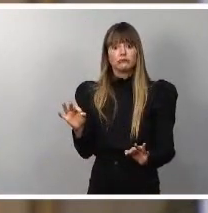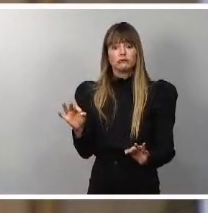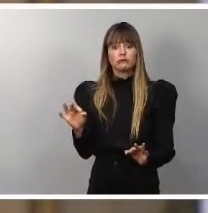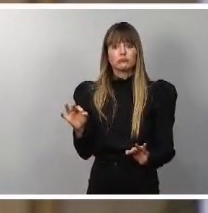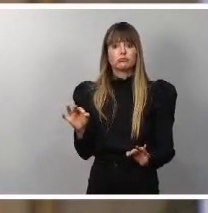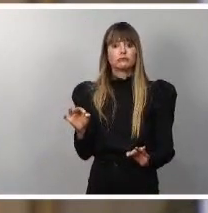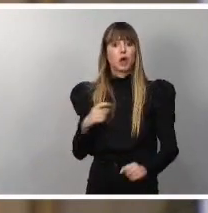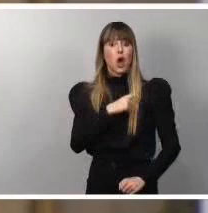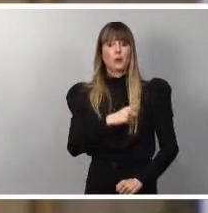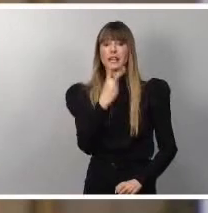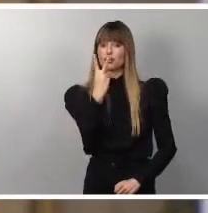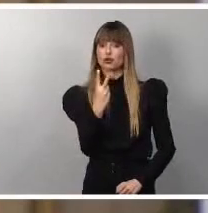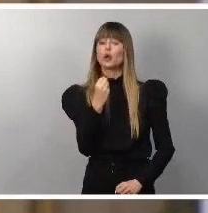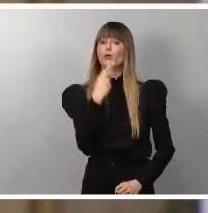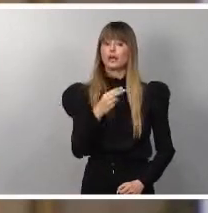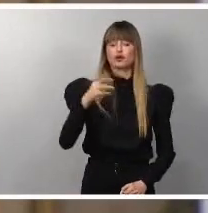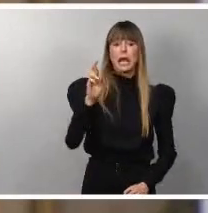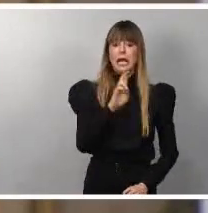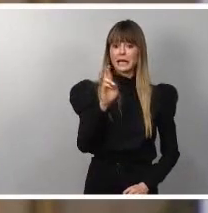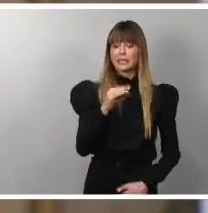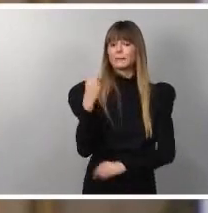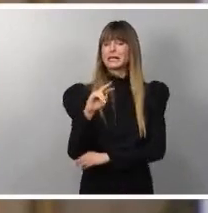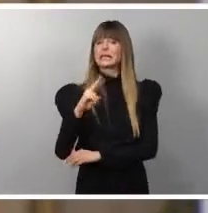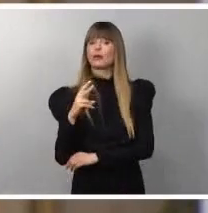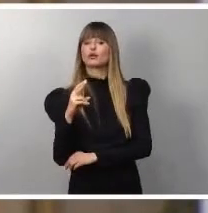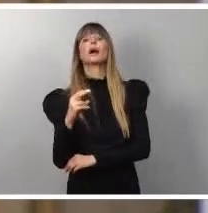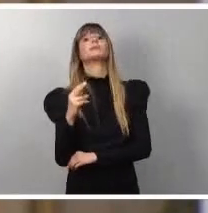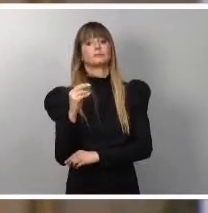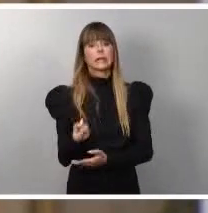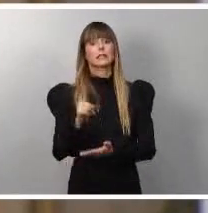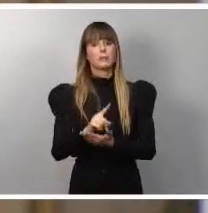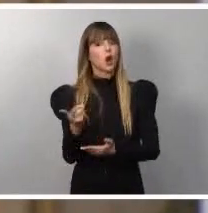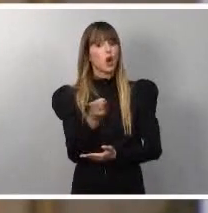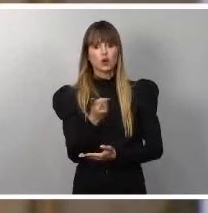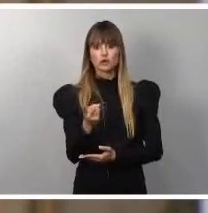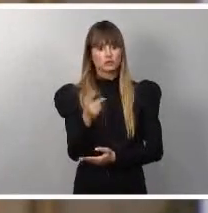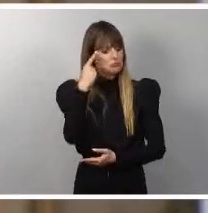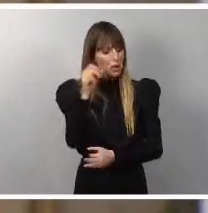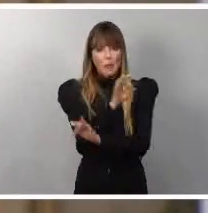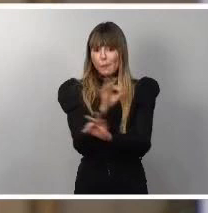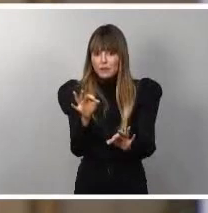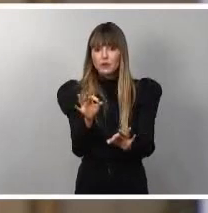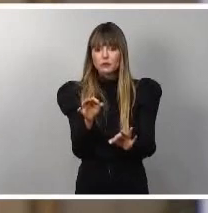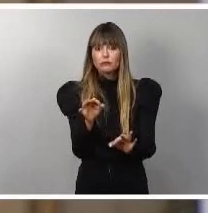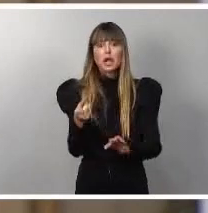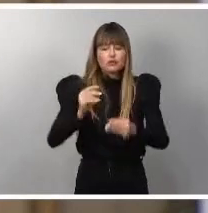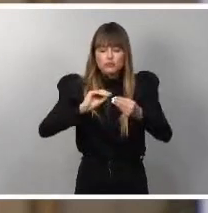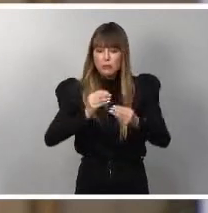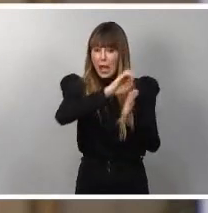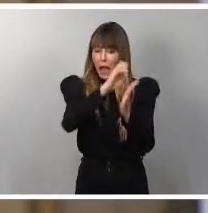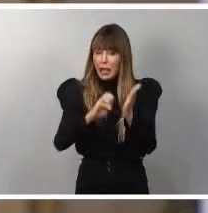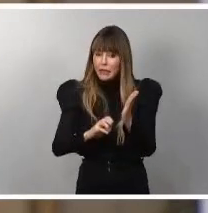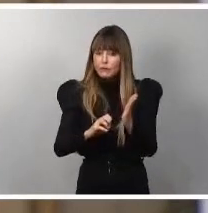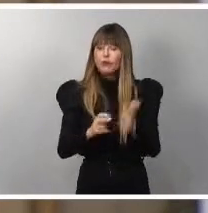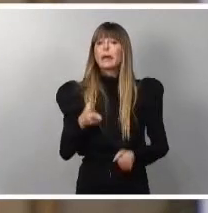buenos comisarios, el comisario Reinders, también la vicepresidenta Jourová, que conocen perfectamente, porque son quienes elaboran el informe del Estado de